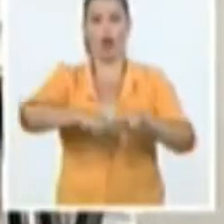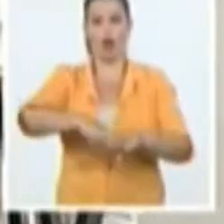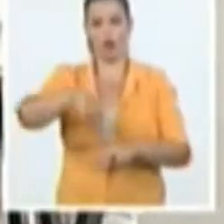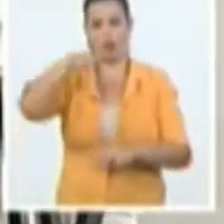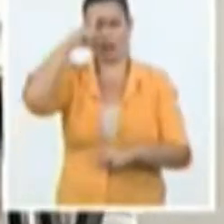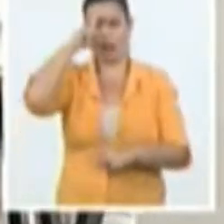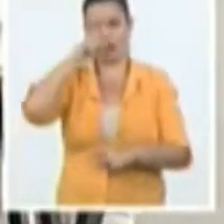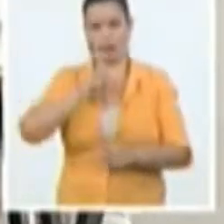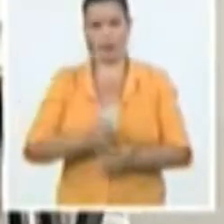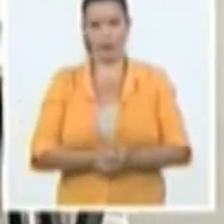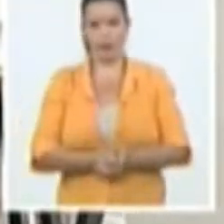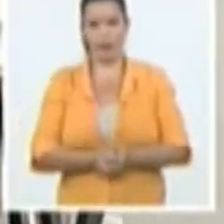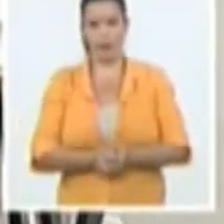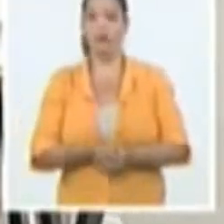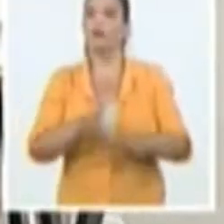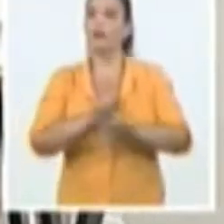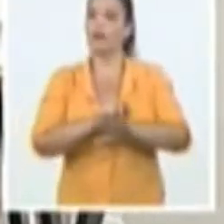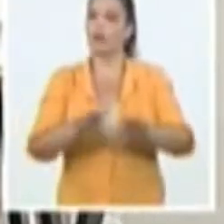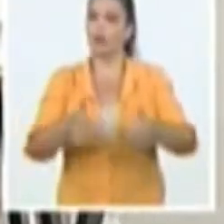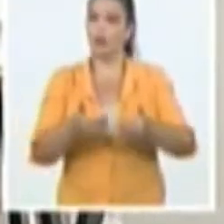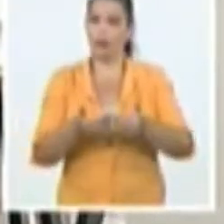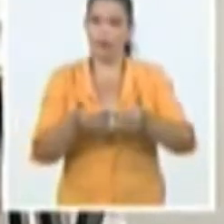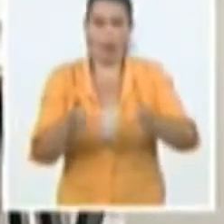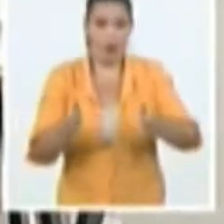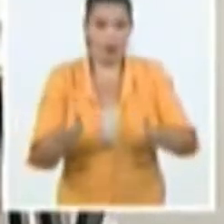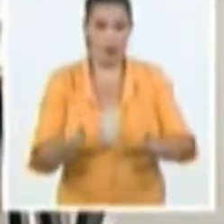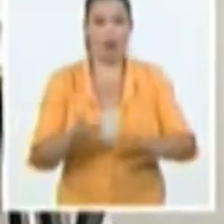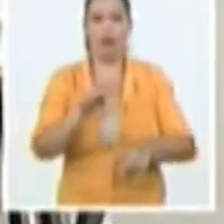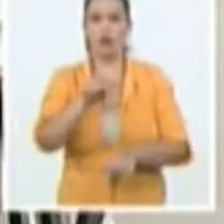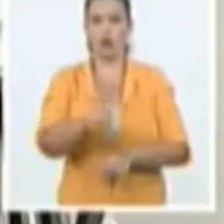iniciamos de inmediato esta intervención.